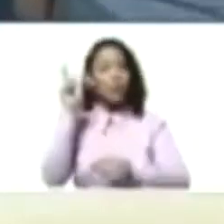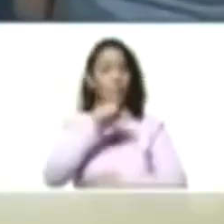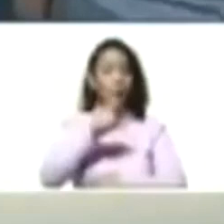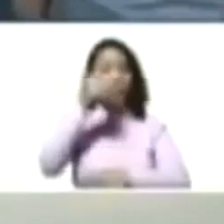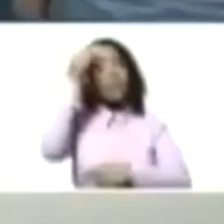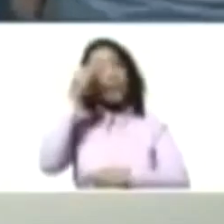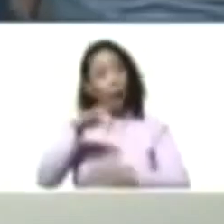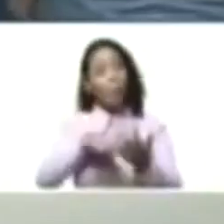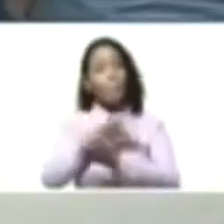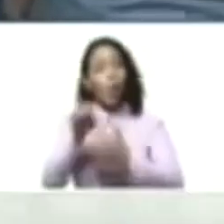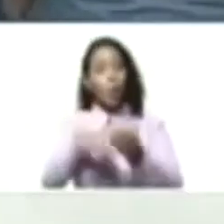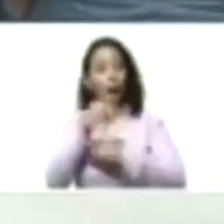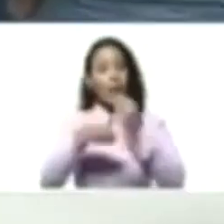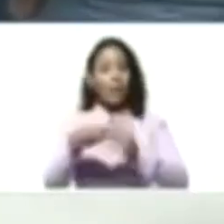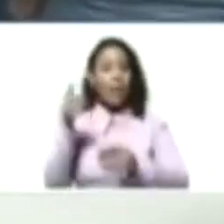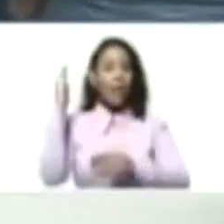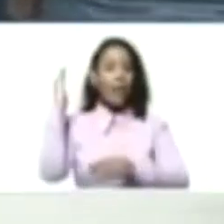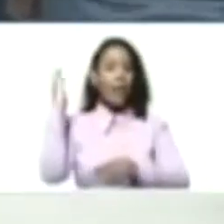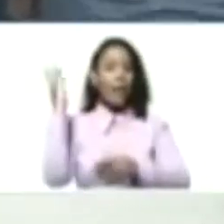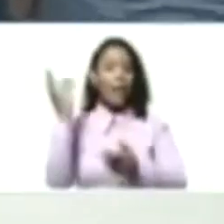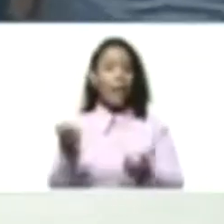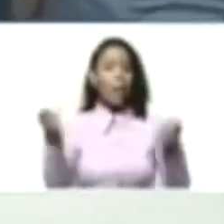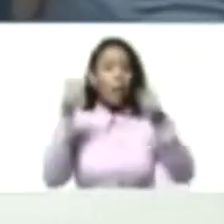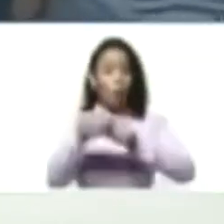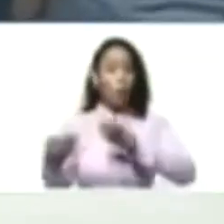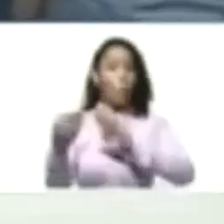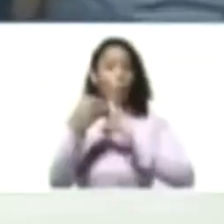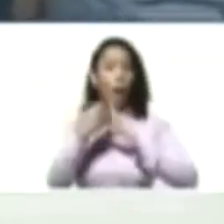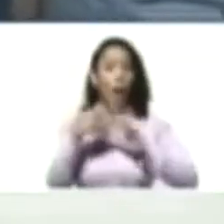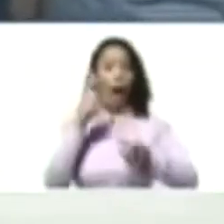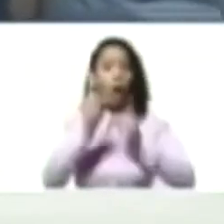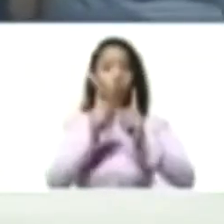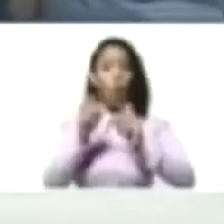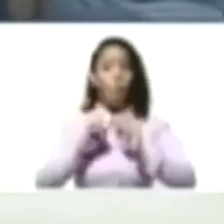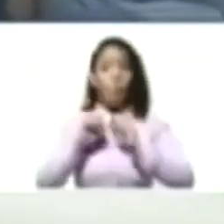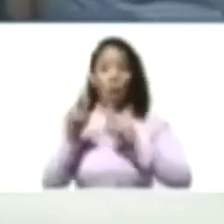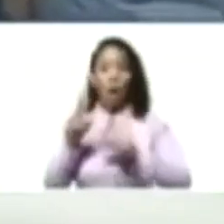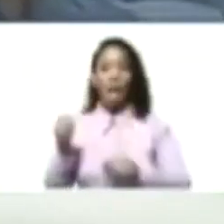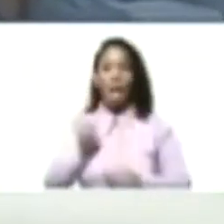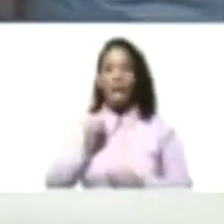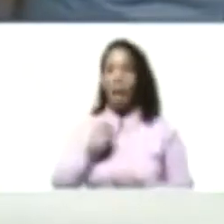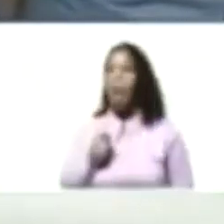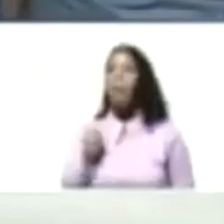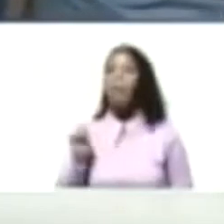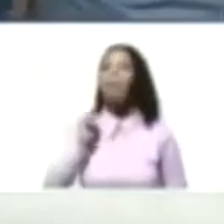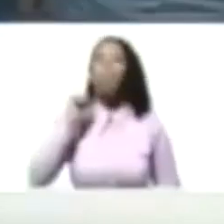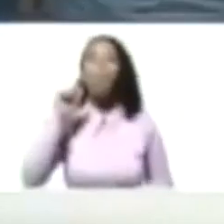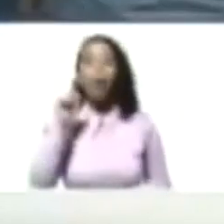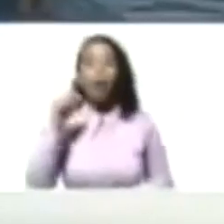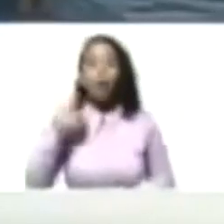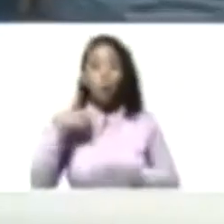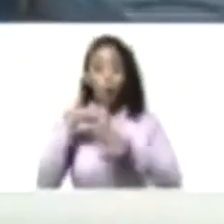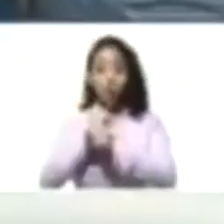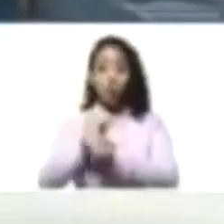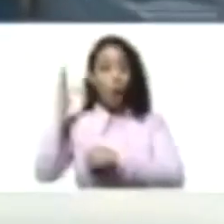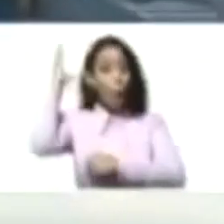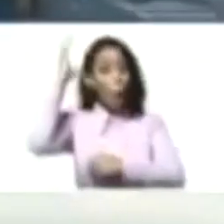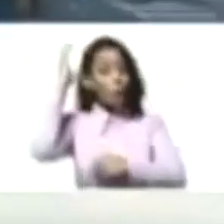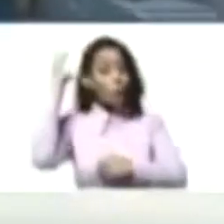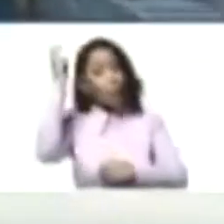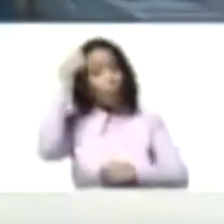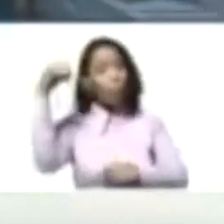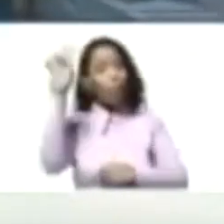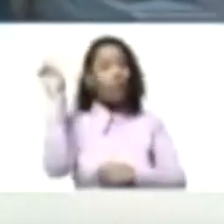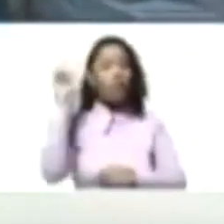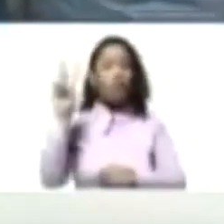el problema con las sanciones y el bloqueo, y después salen oportunistas a tratar de aprovecharse. Confío en la conciencia del pueblo de